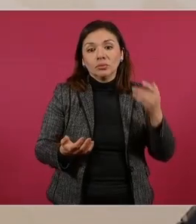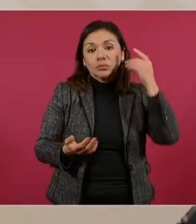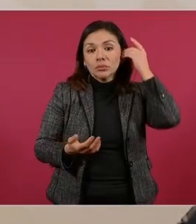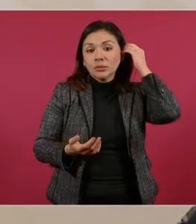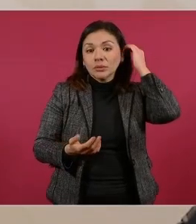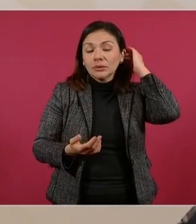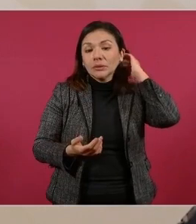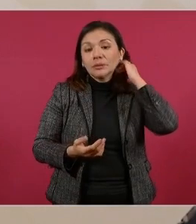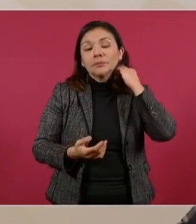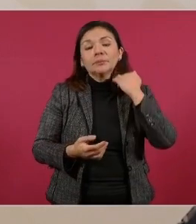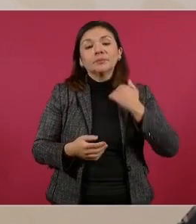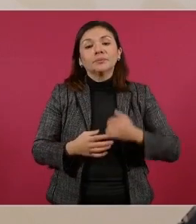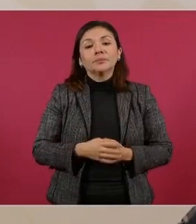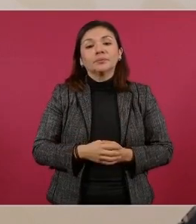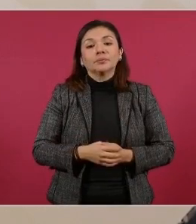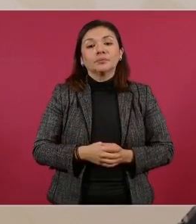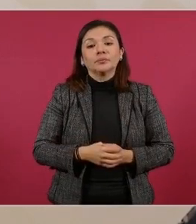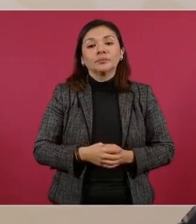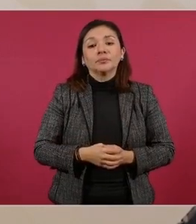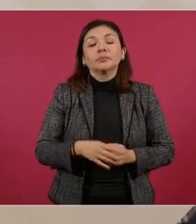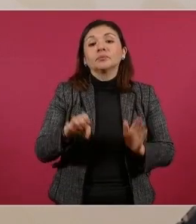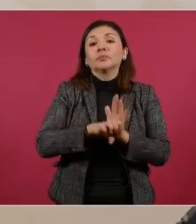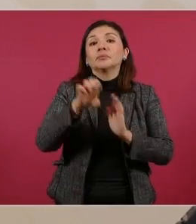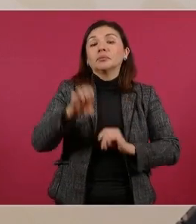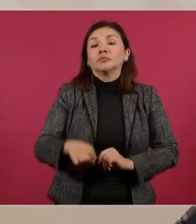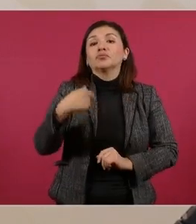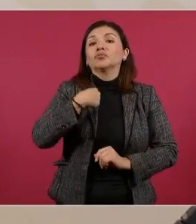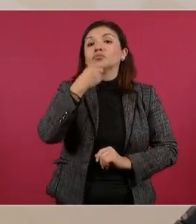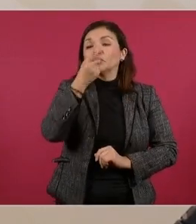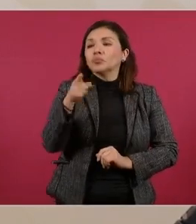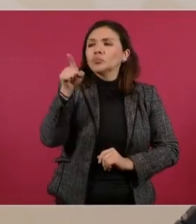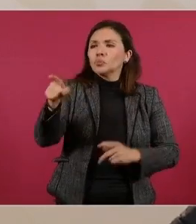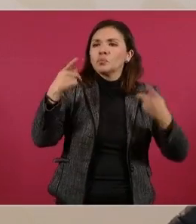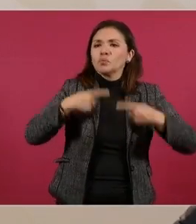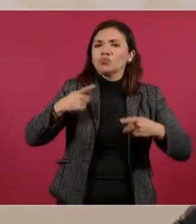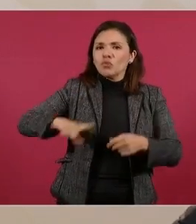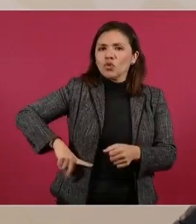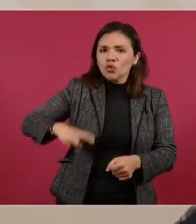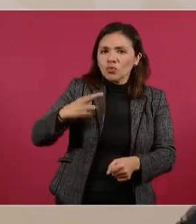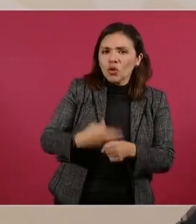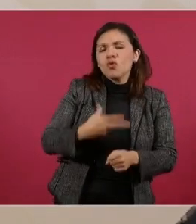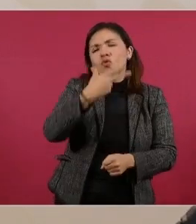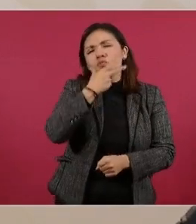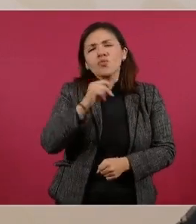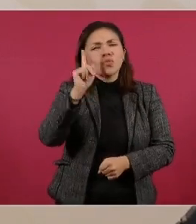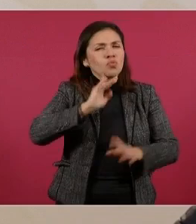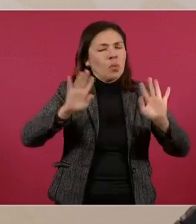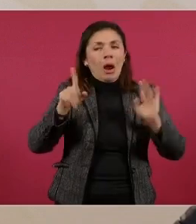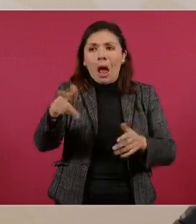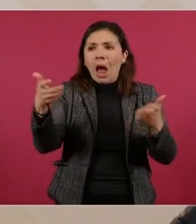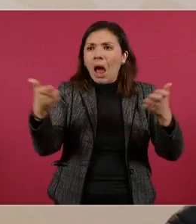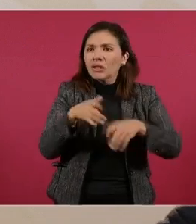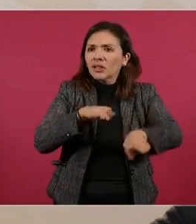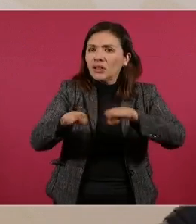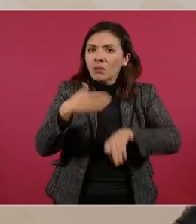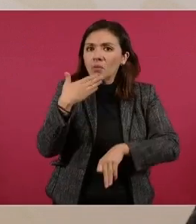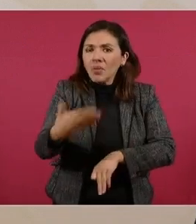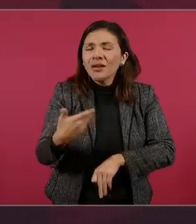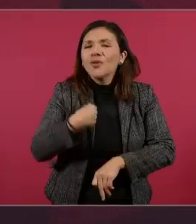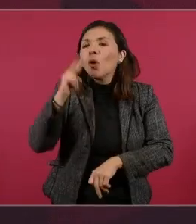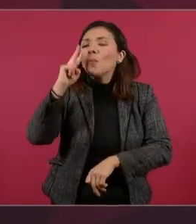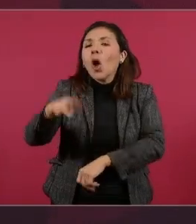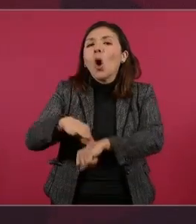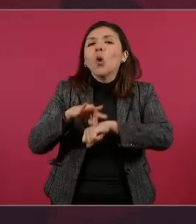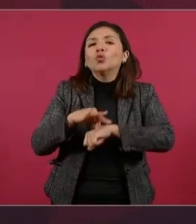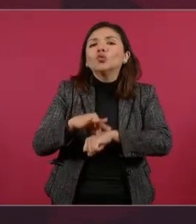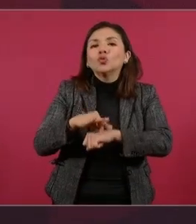digo este gobern esta gobernadora Está actuando bien es porque tengo los